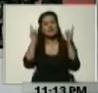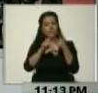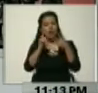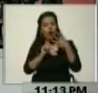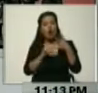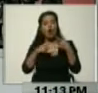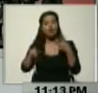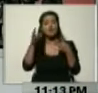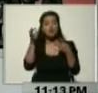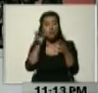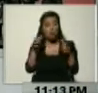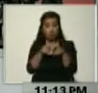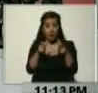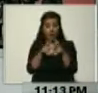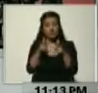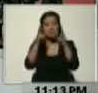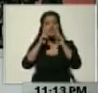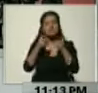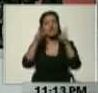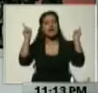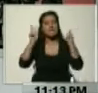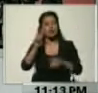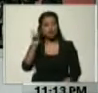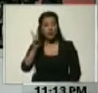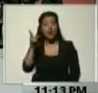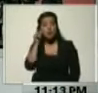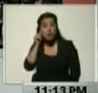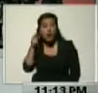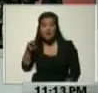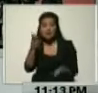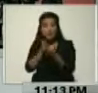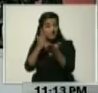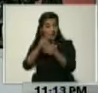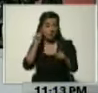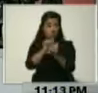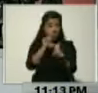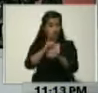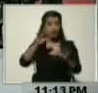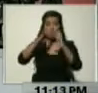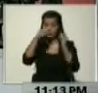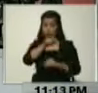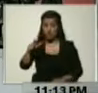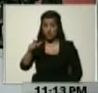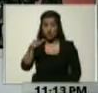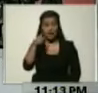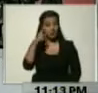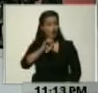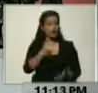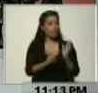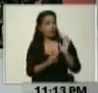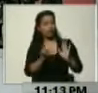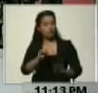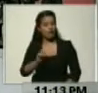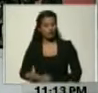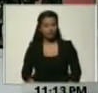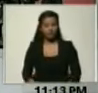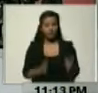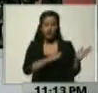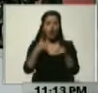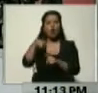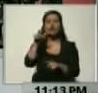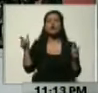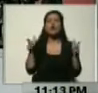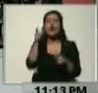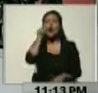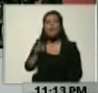la ONG Transparencia Venezuela, que martilla a medio mundo para ella no sacarlo en su informe, Humberto Prado por el